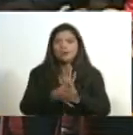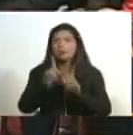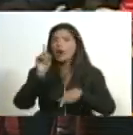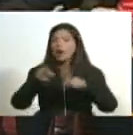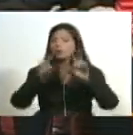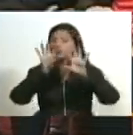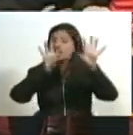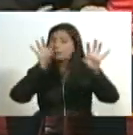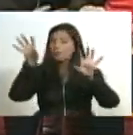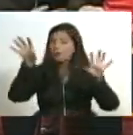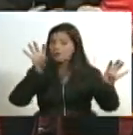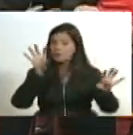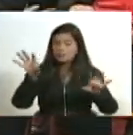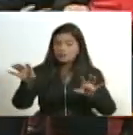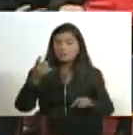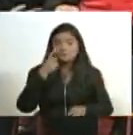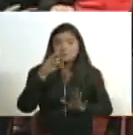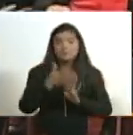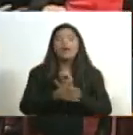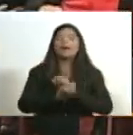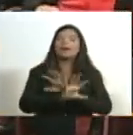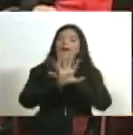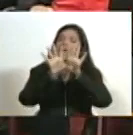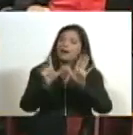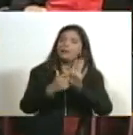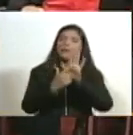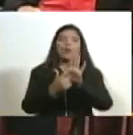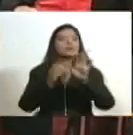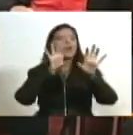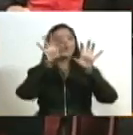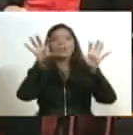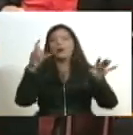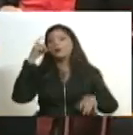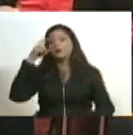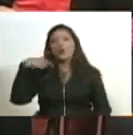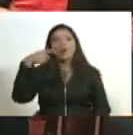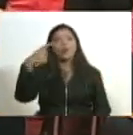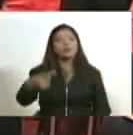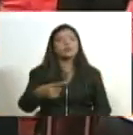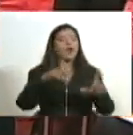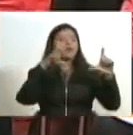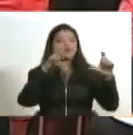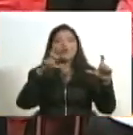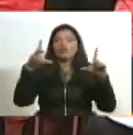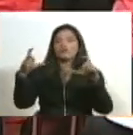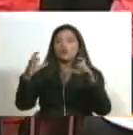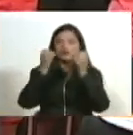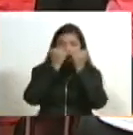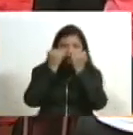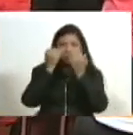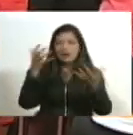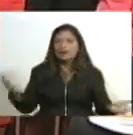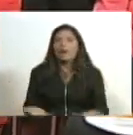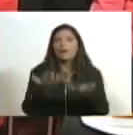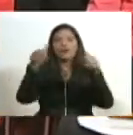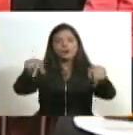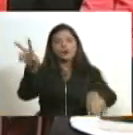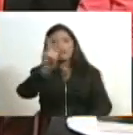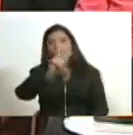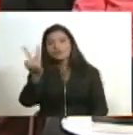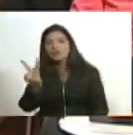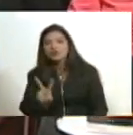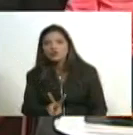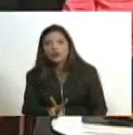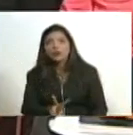países. Claro, presentan en esos países todos los días las imágenes de estos terroristas quemando en Venezuela y se les